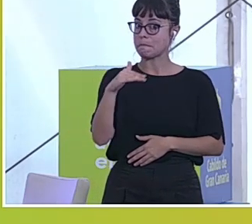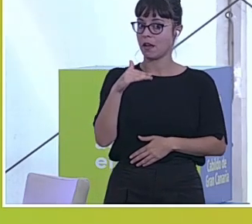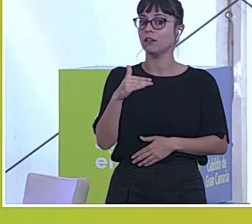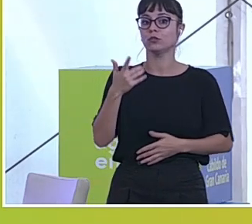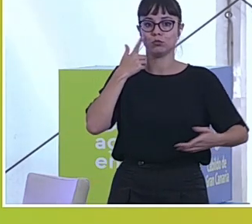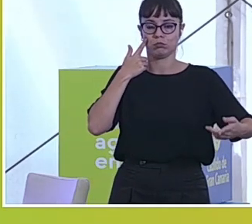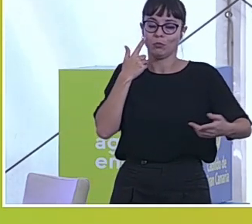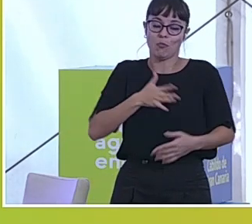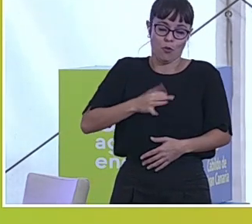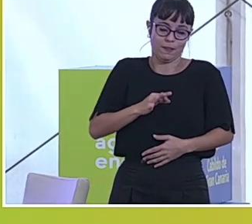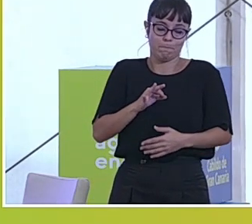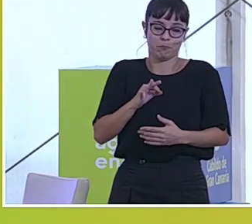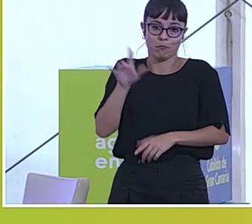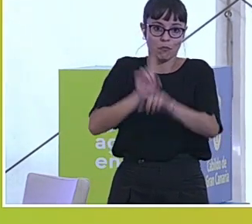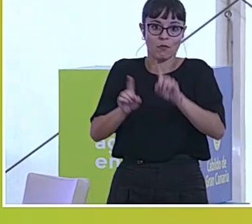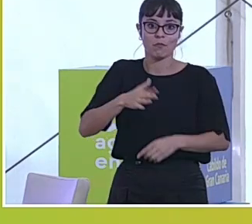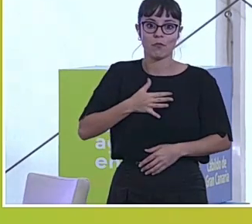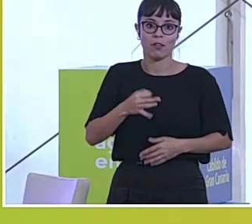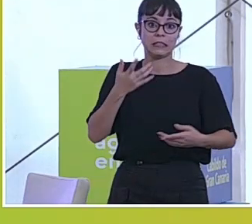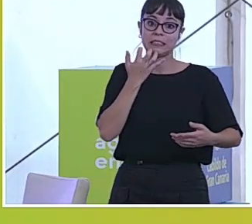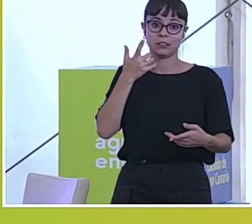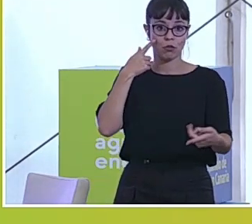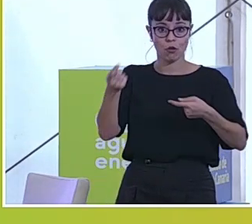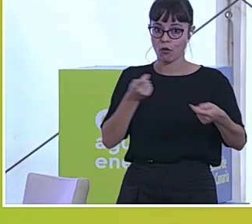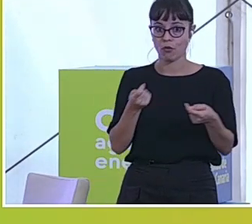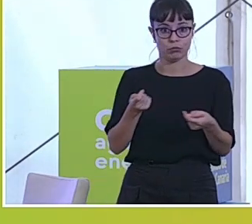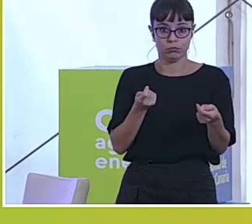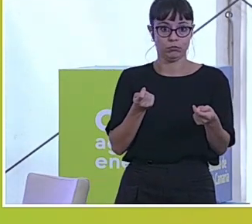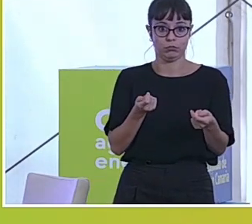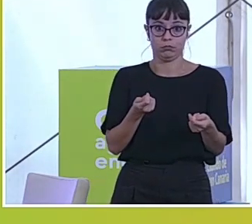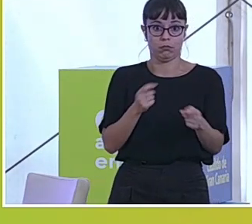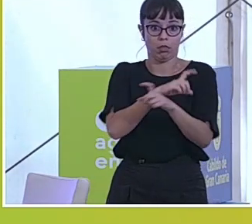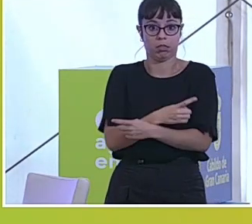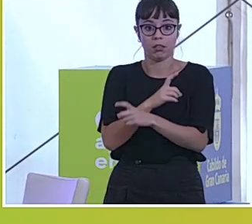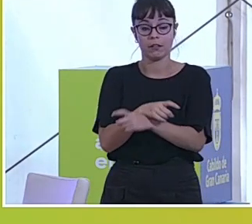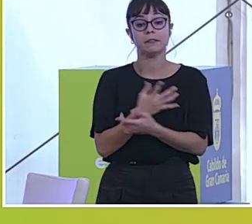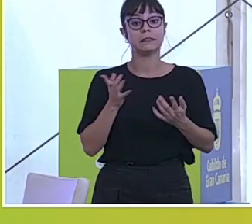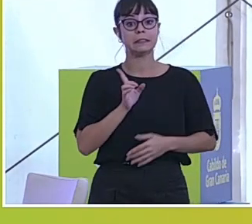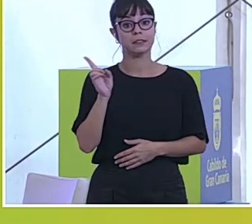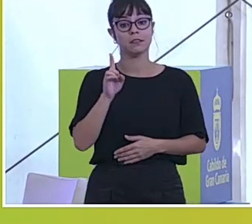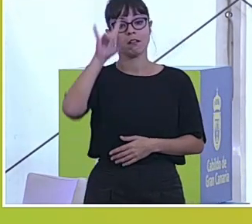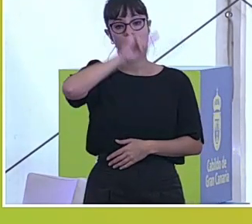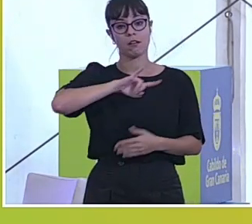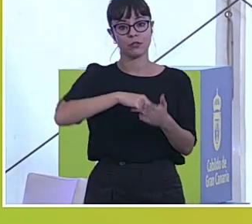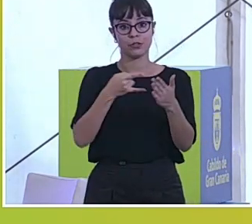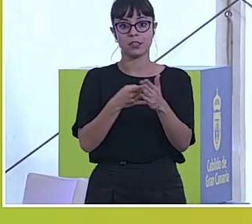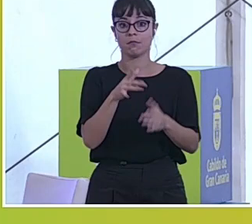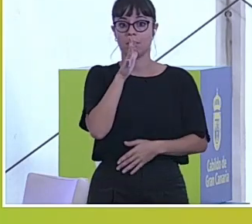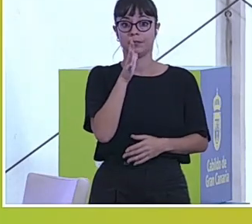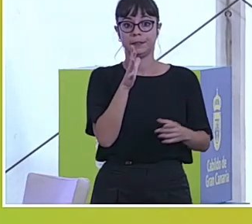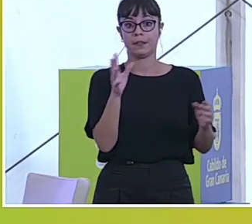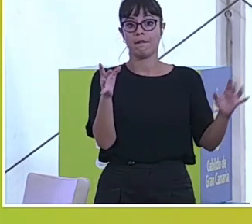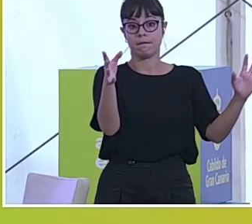quizás la principal limitación máxima en los sistemas eléctricos canarios, que están todos no conectados entre ellos, tampoco